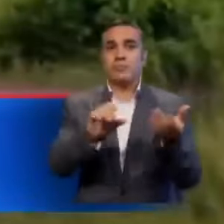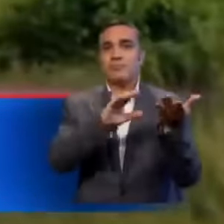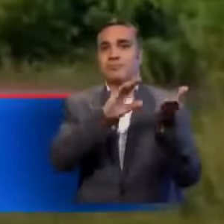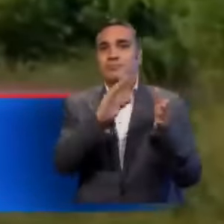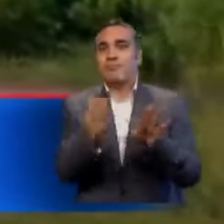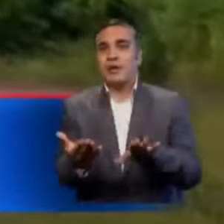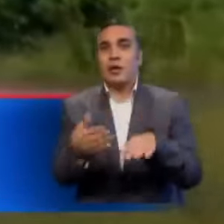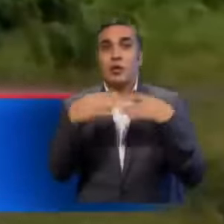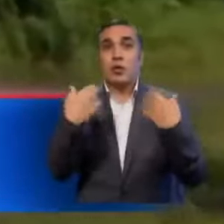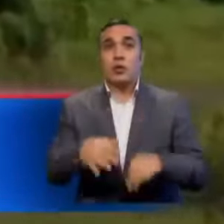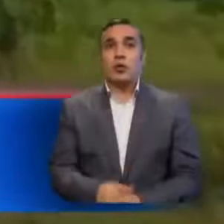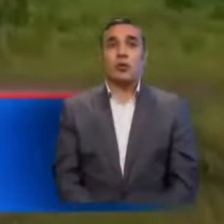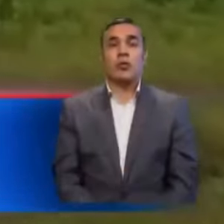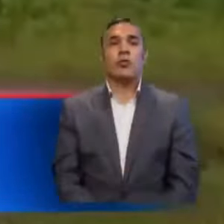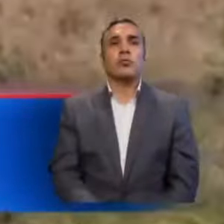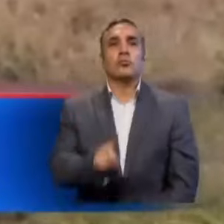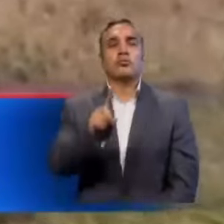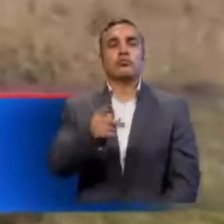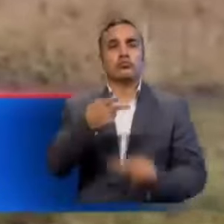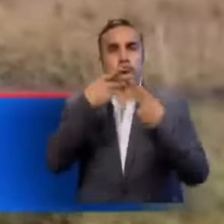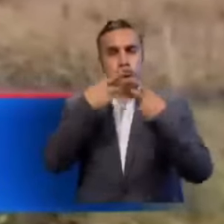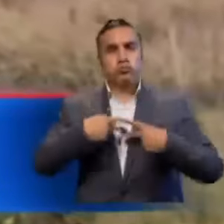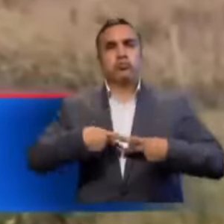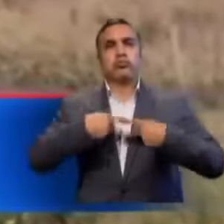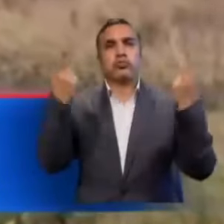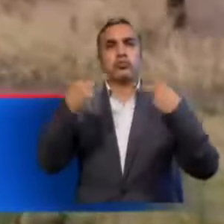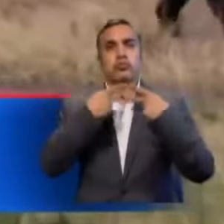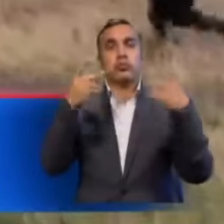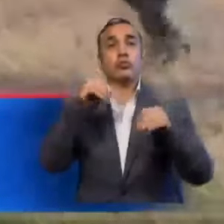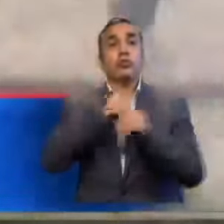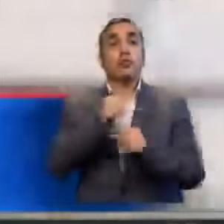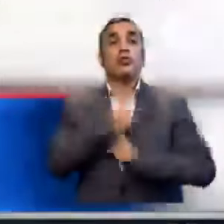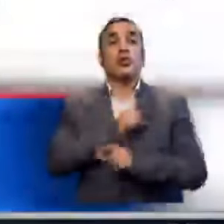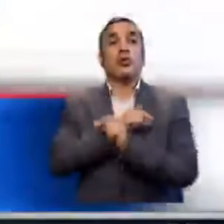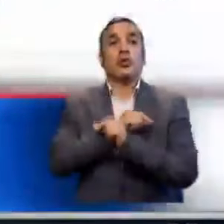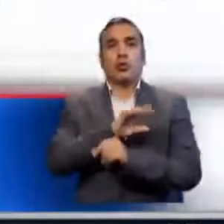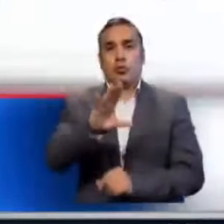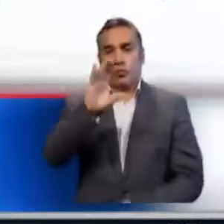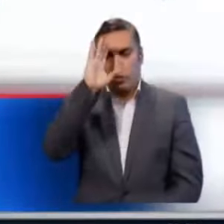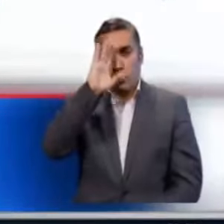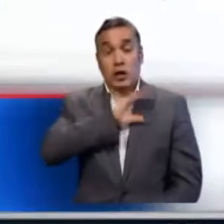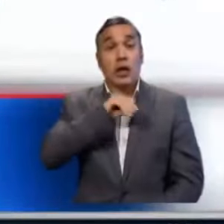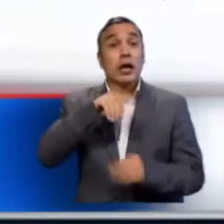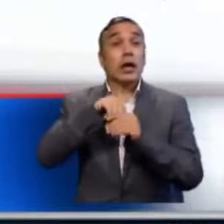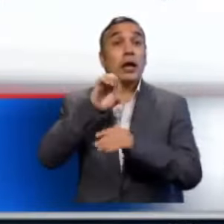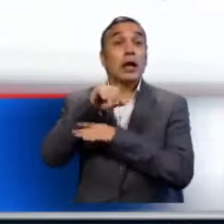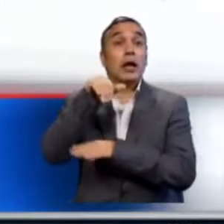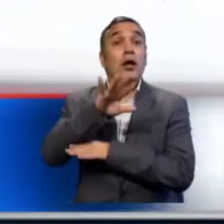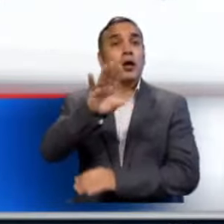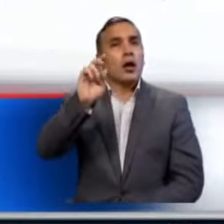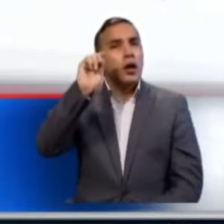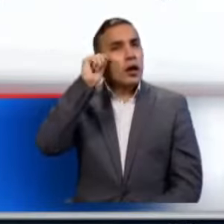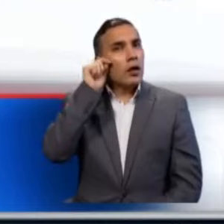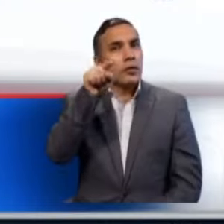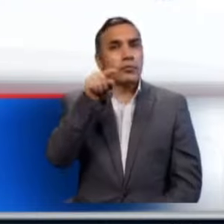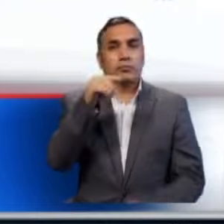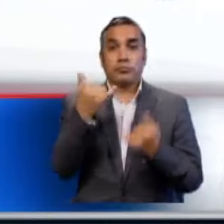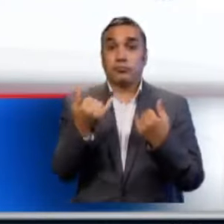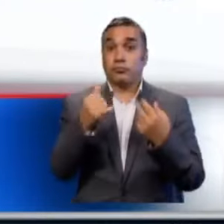PPL fallecidos, es lo que según está compartiendo en su cuenta de Twitter la Policía del Ecuador. Recordemos que